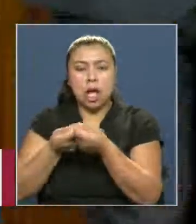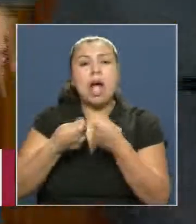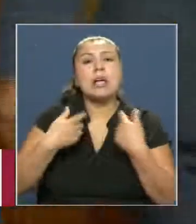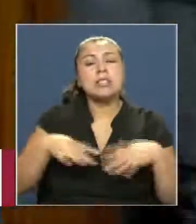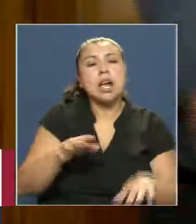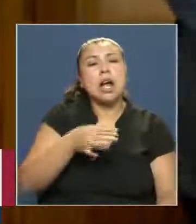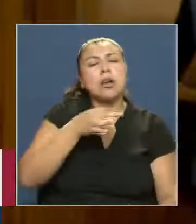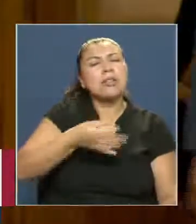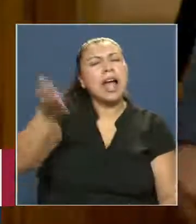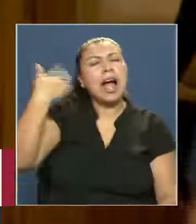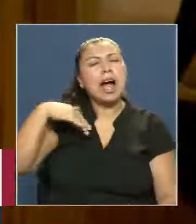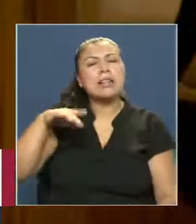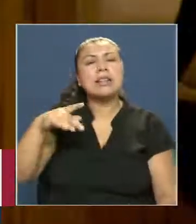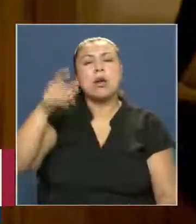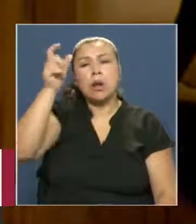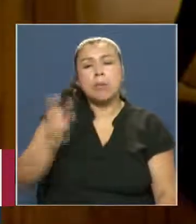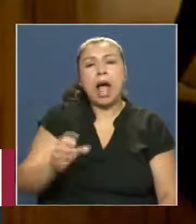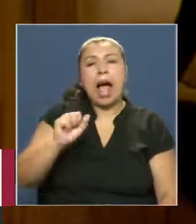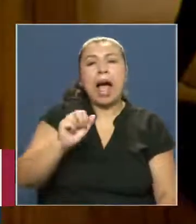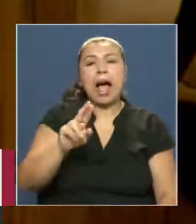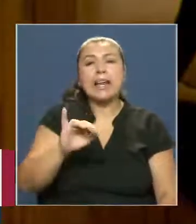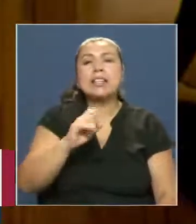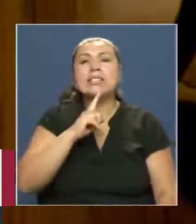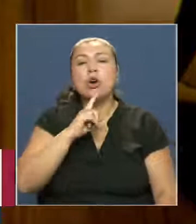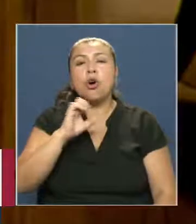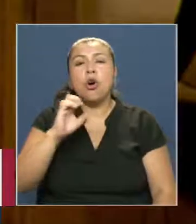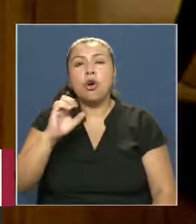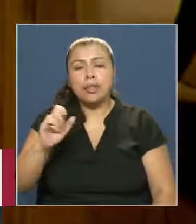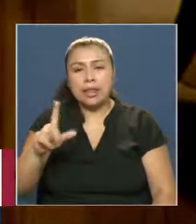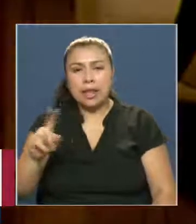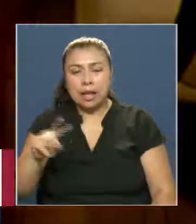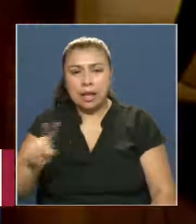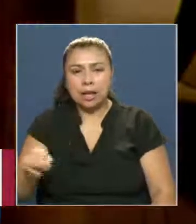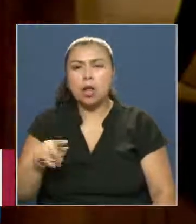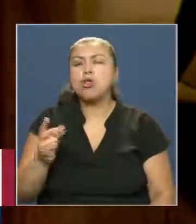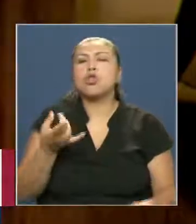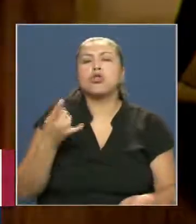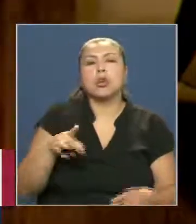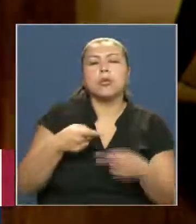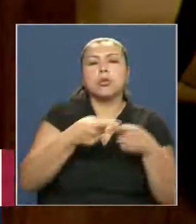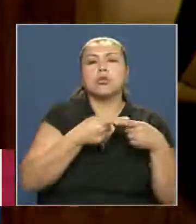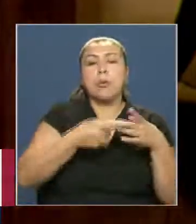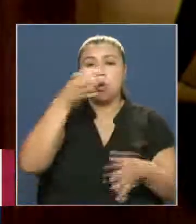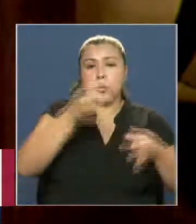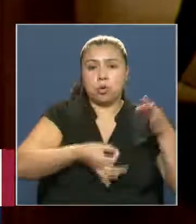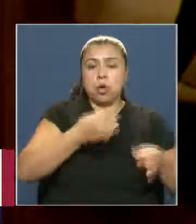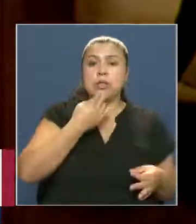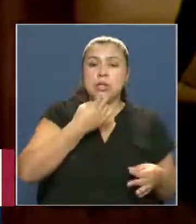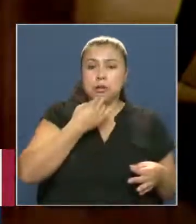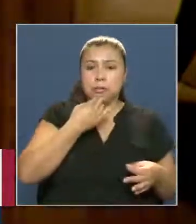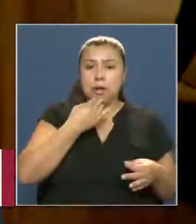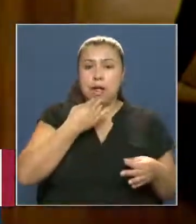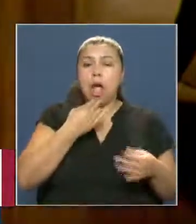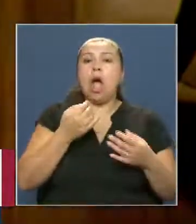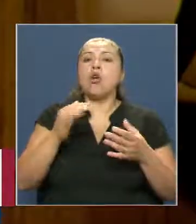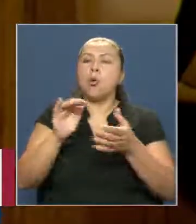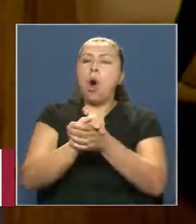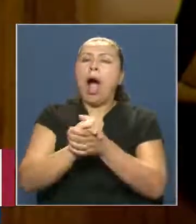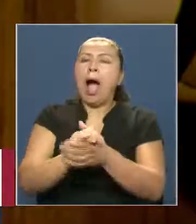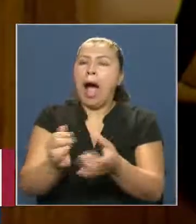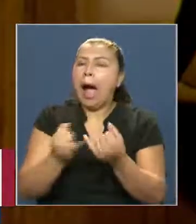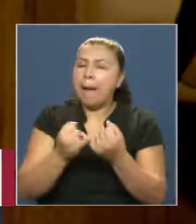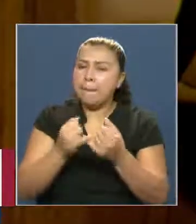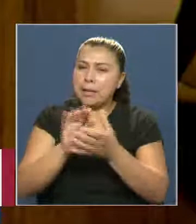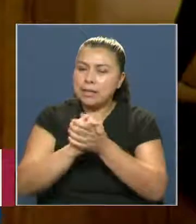Aristóteles, decía que las sociedades no solo se deben guiar por la justicia, sino que también por la amistad, es